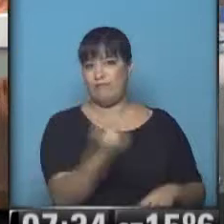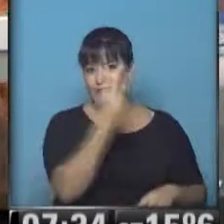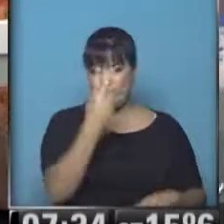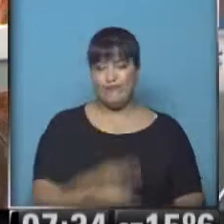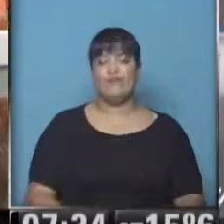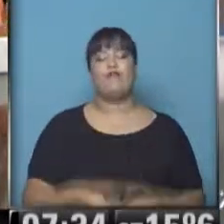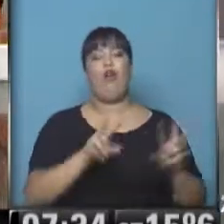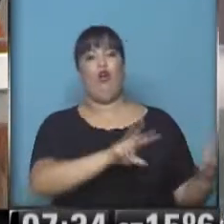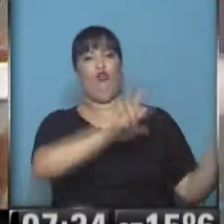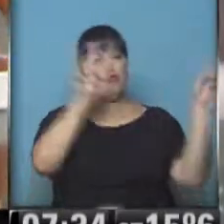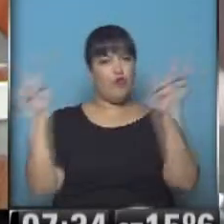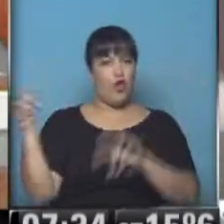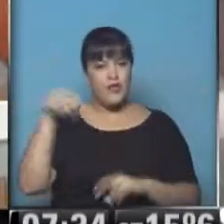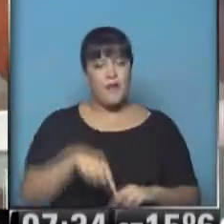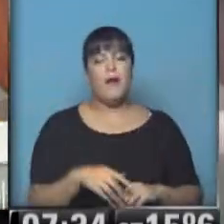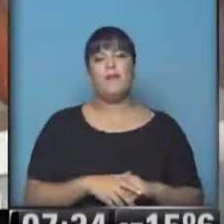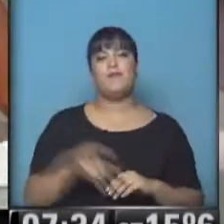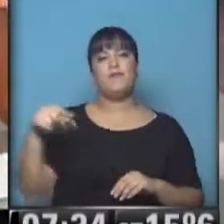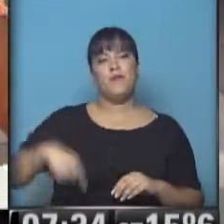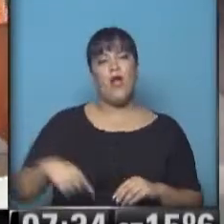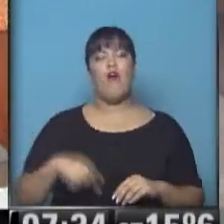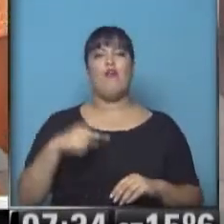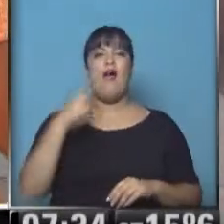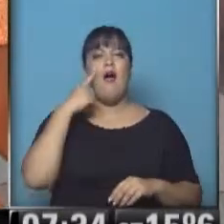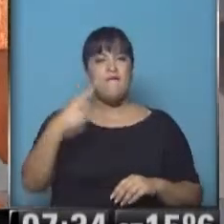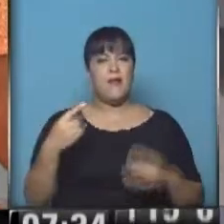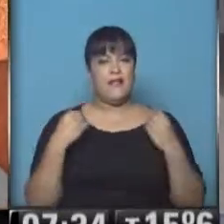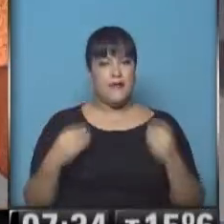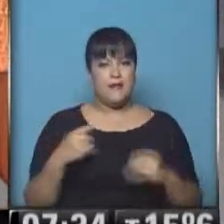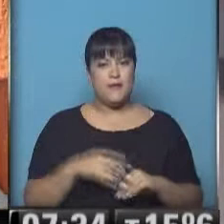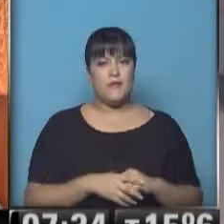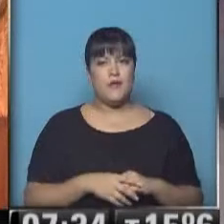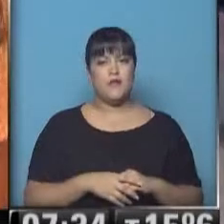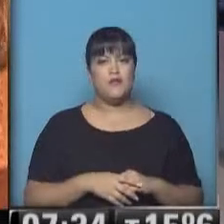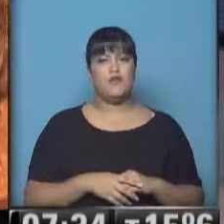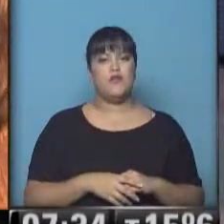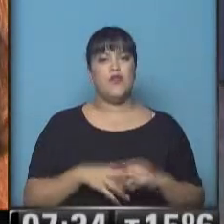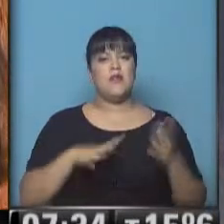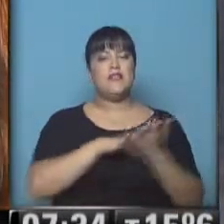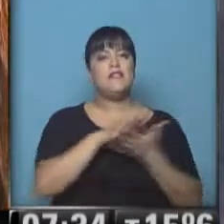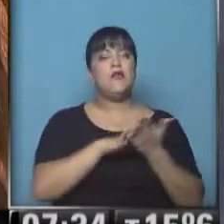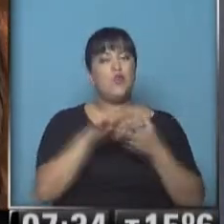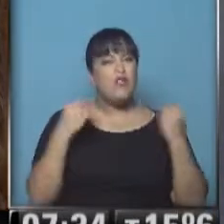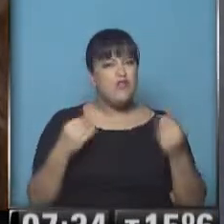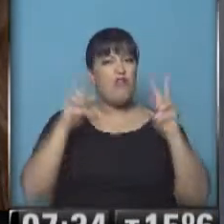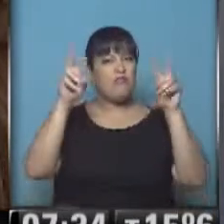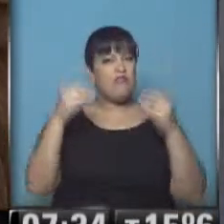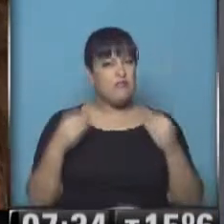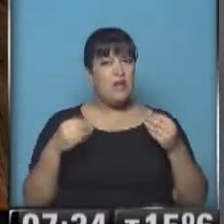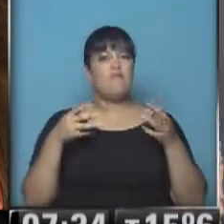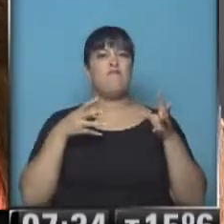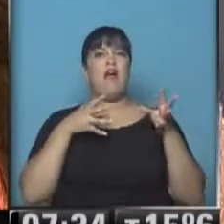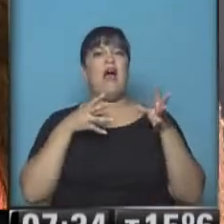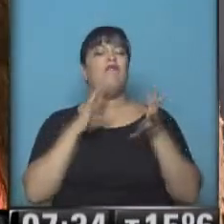cambiamos de tema alejandro y nos vamos ahora a repasar las últimas situaciones que se dan en el marco de esta guerra